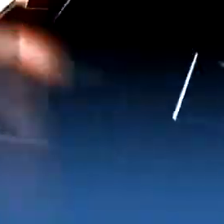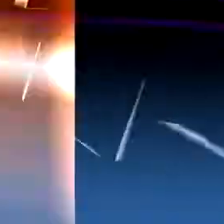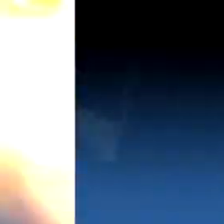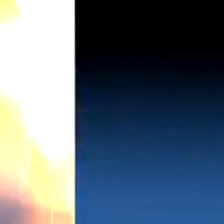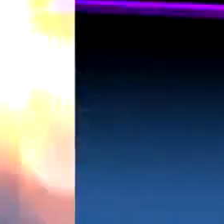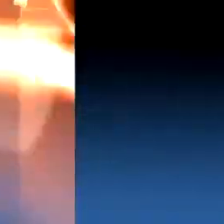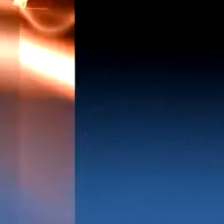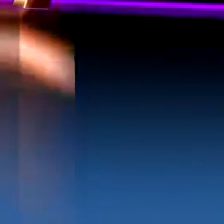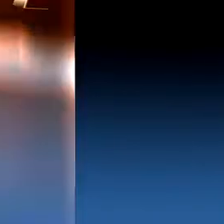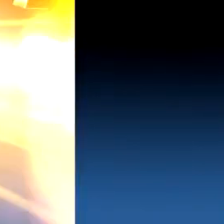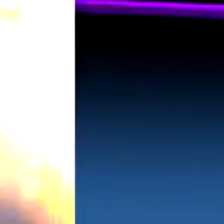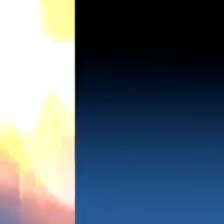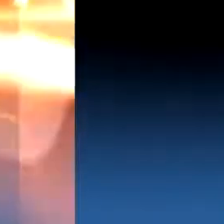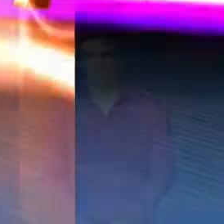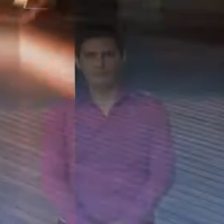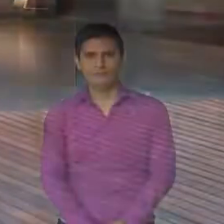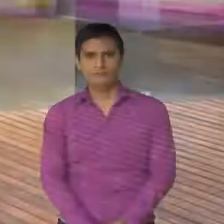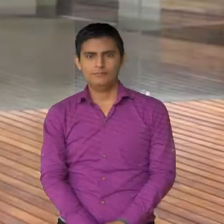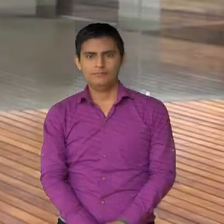abierta.